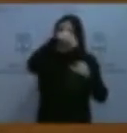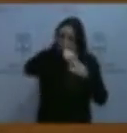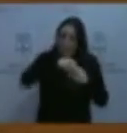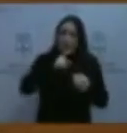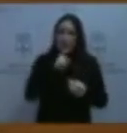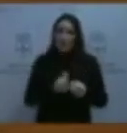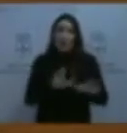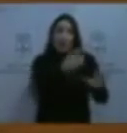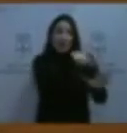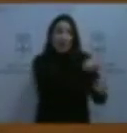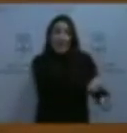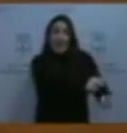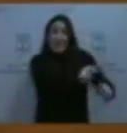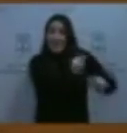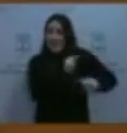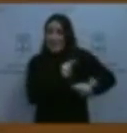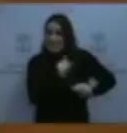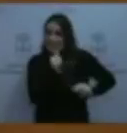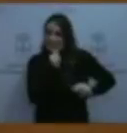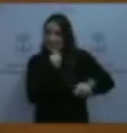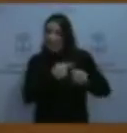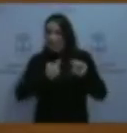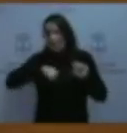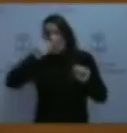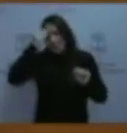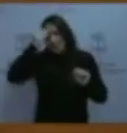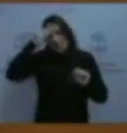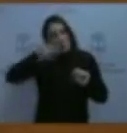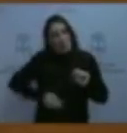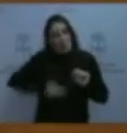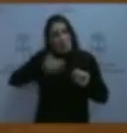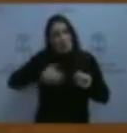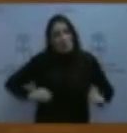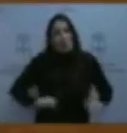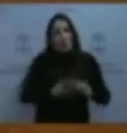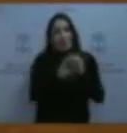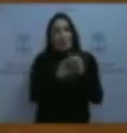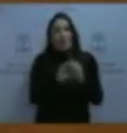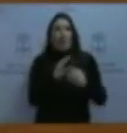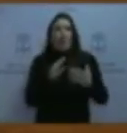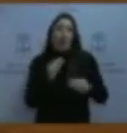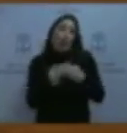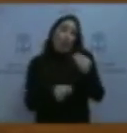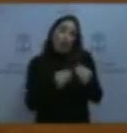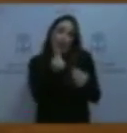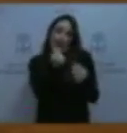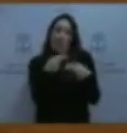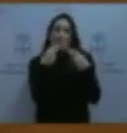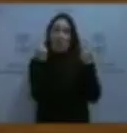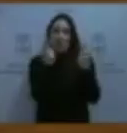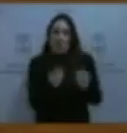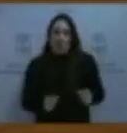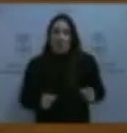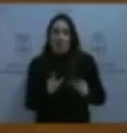sin responder a cuestiones que nosotros consideramos clave respecto al uso de dinero público destinado a esta